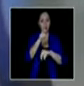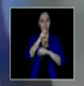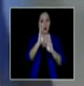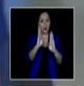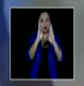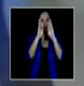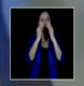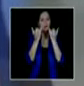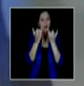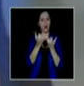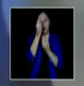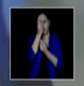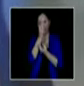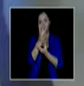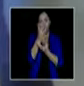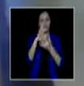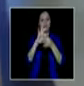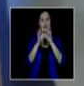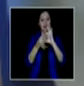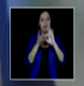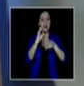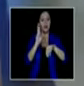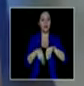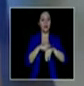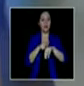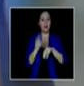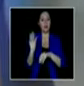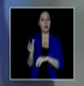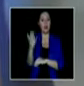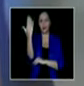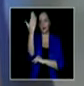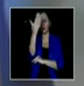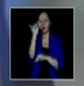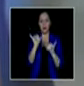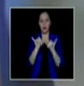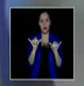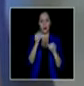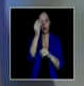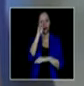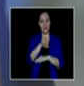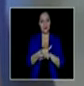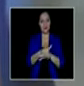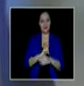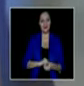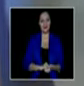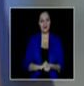programación en esta cadena nacional de radio y televisión. Una buena tarde.